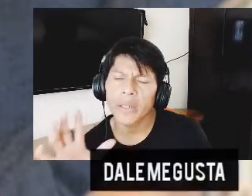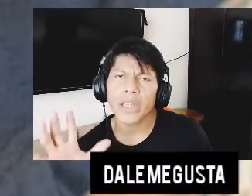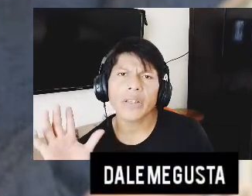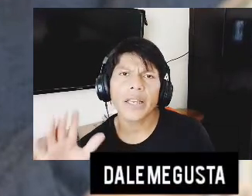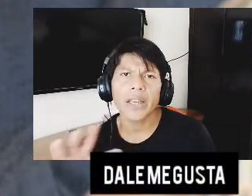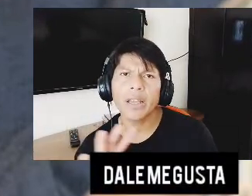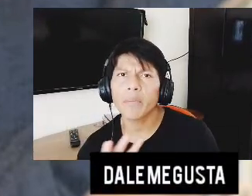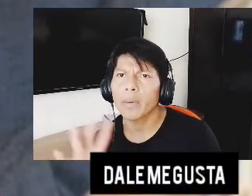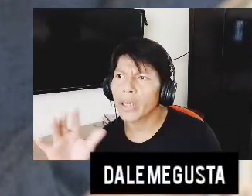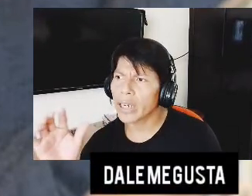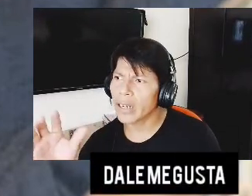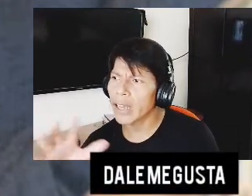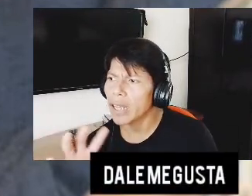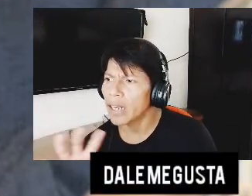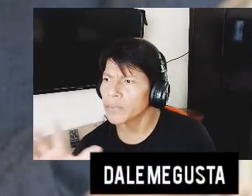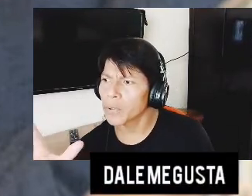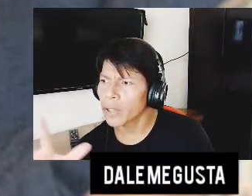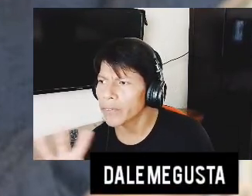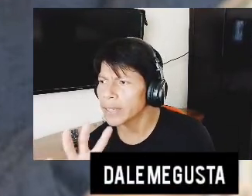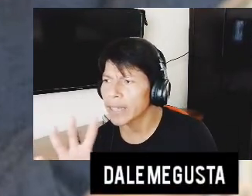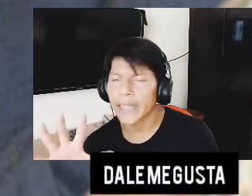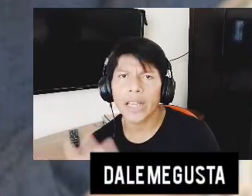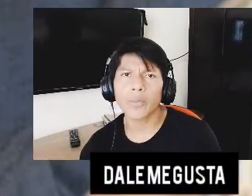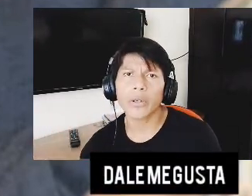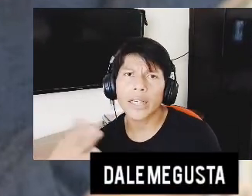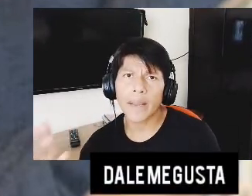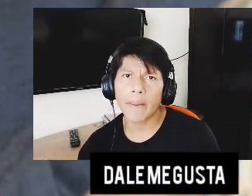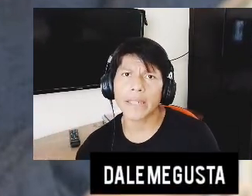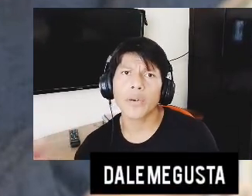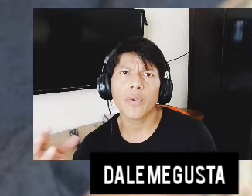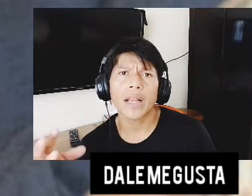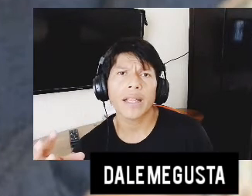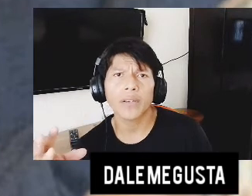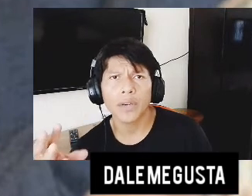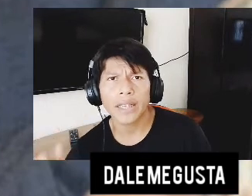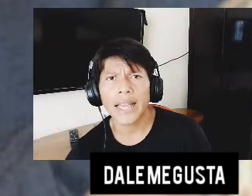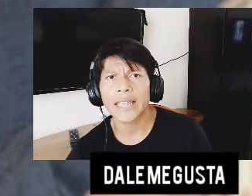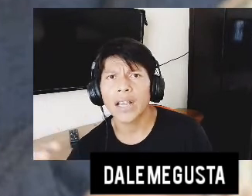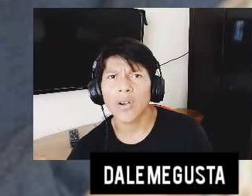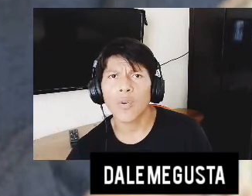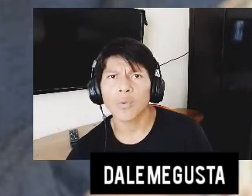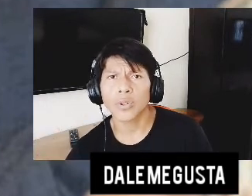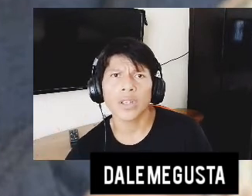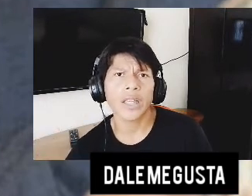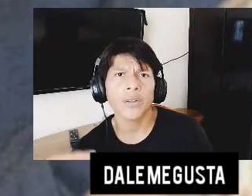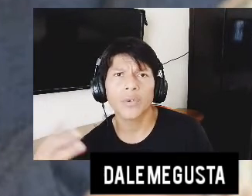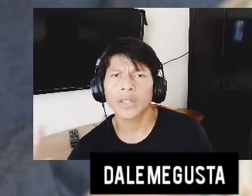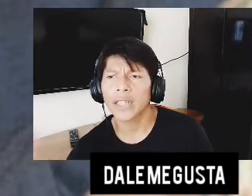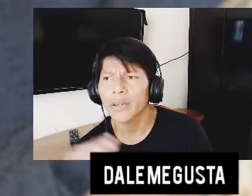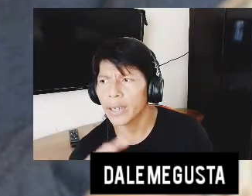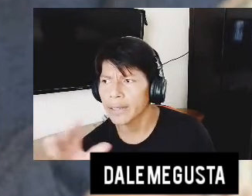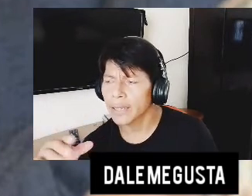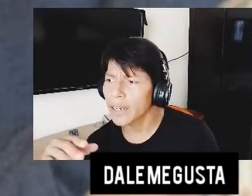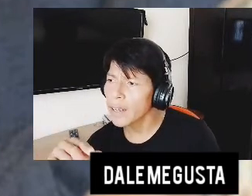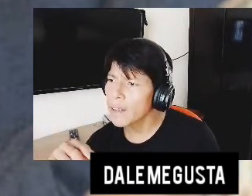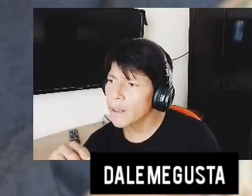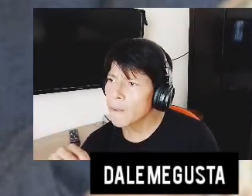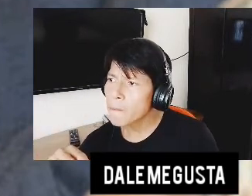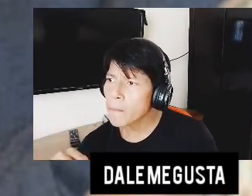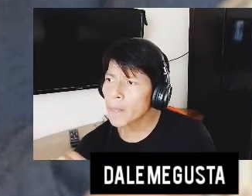llegó un comentario el día de ayer que publiqué las fotografías de Ricardo Monreal que aparece con Anaya, con Orledo, con Sandra Cuevas,